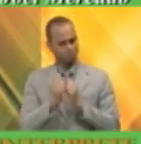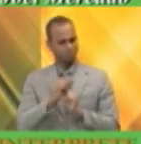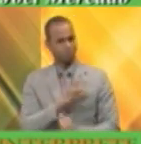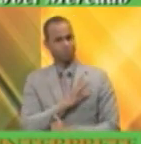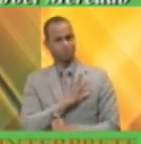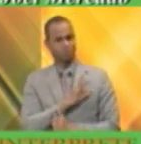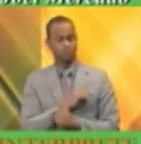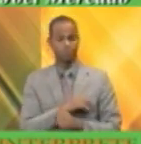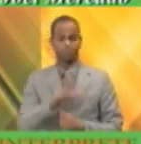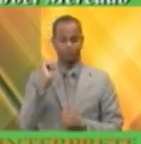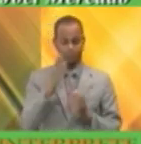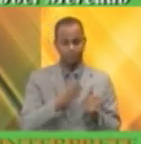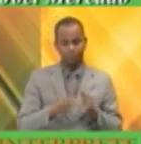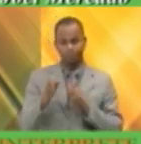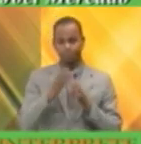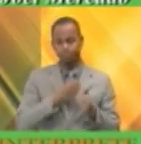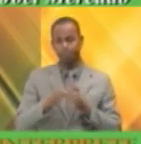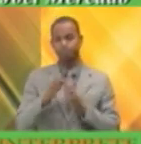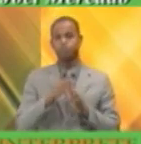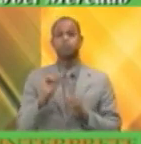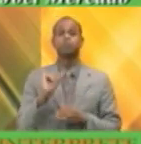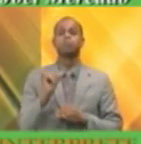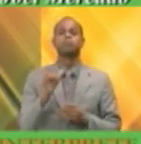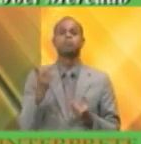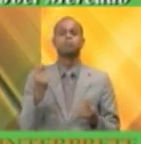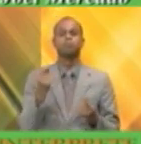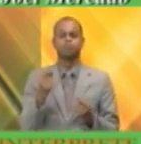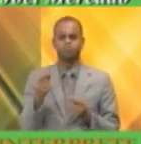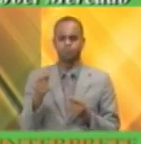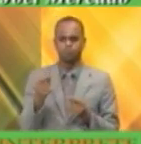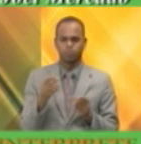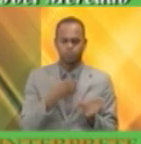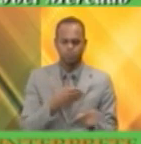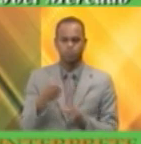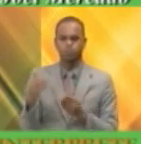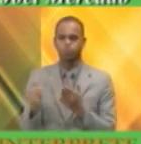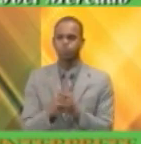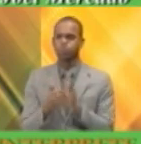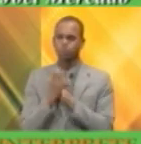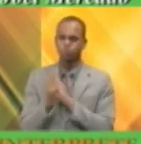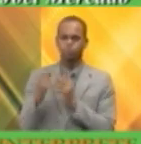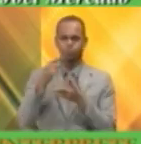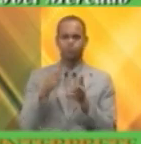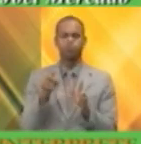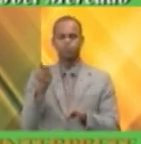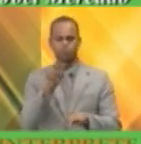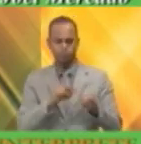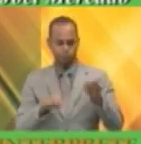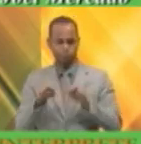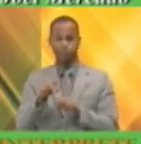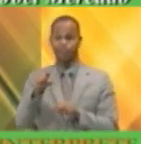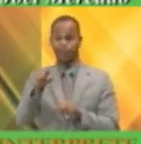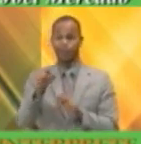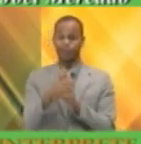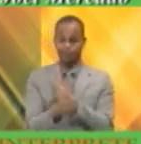hemos mencionado, está precisamente la captación de nuevo talento a nivel nacional.